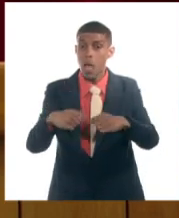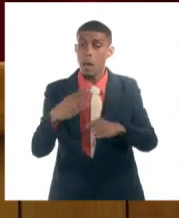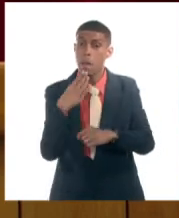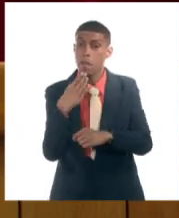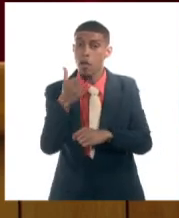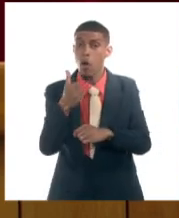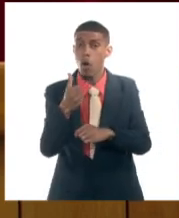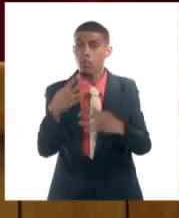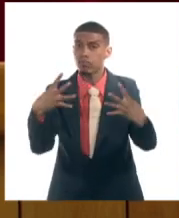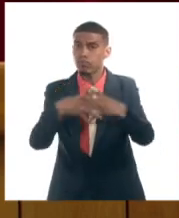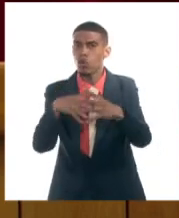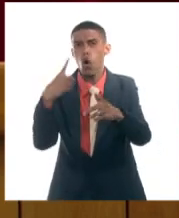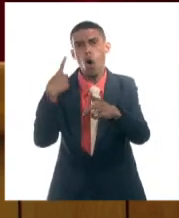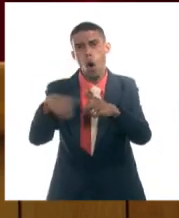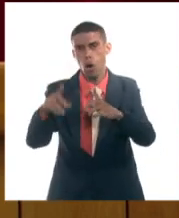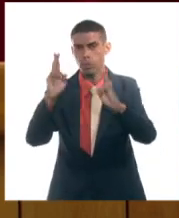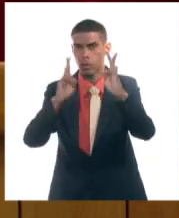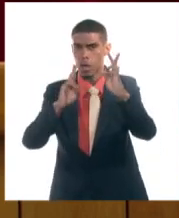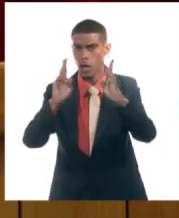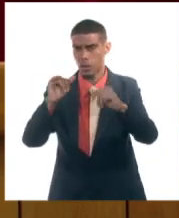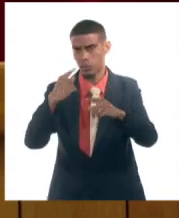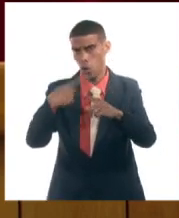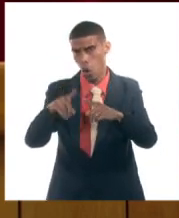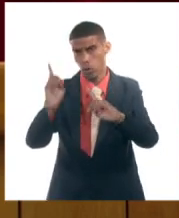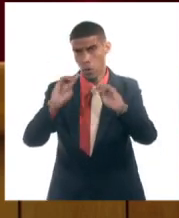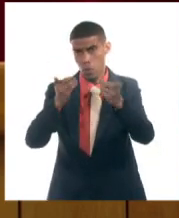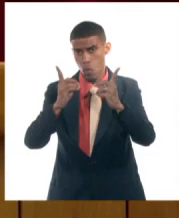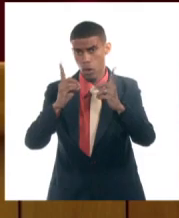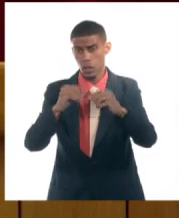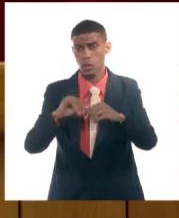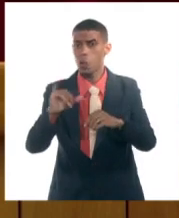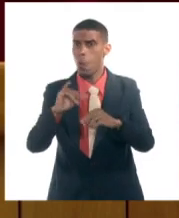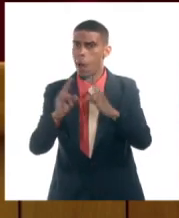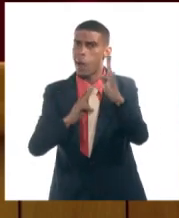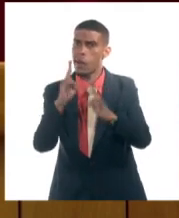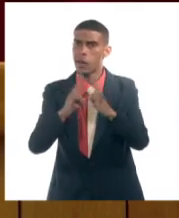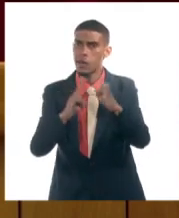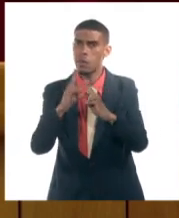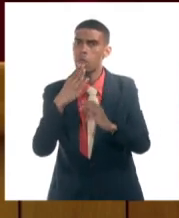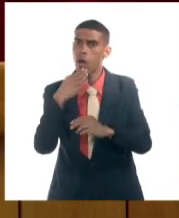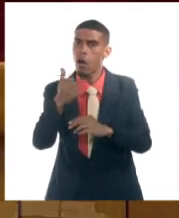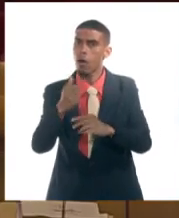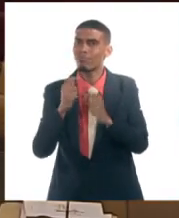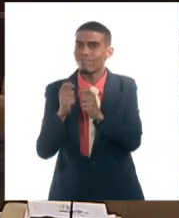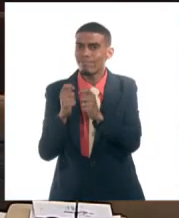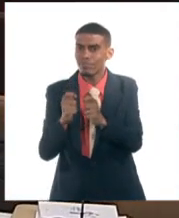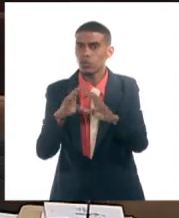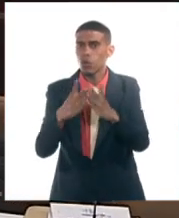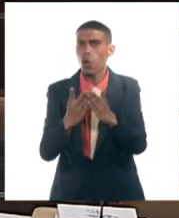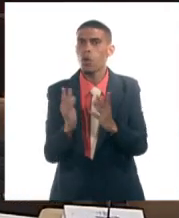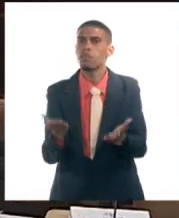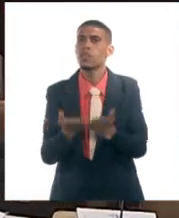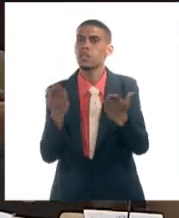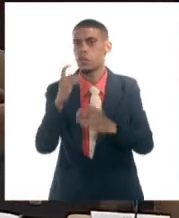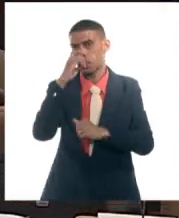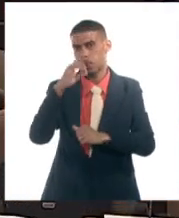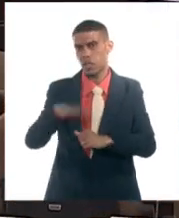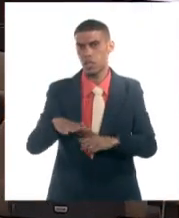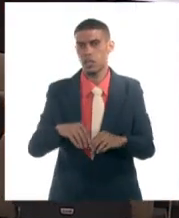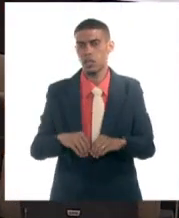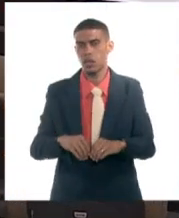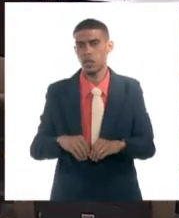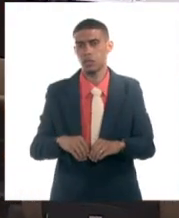otras políticas y normativas nacionales orientadas a propiciar el desarrollo integral de niños,